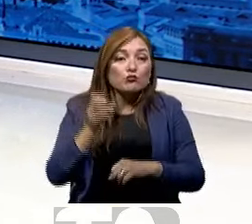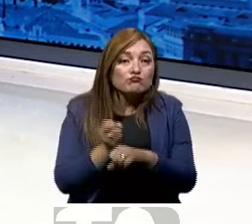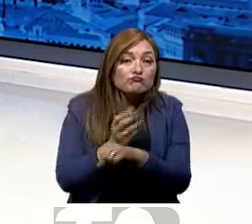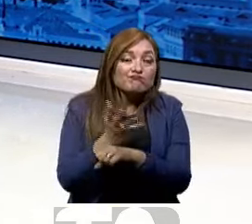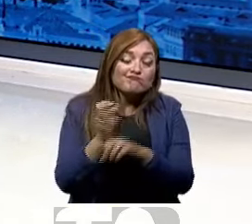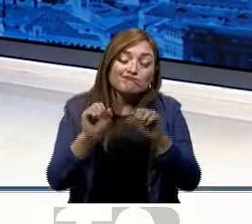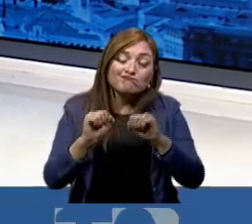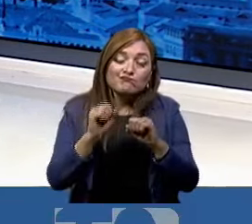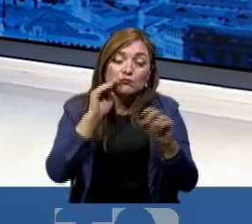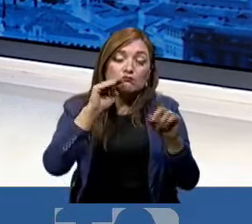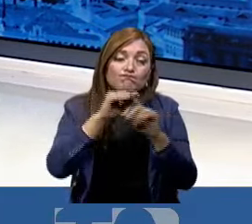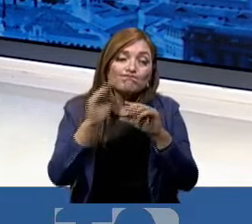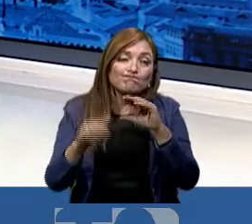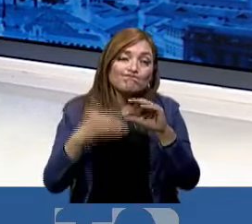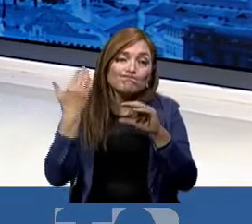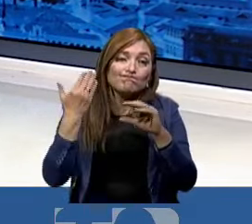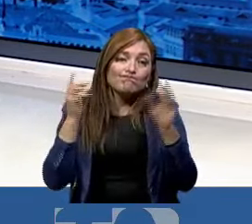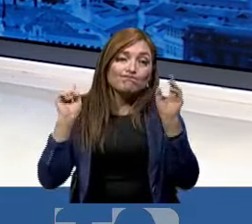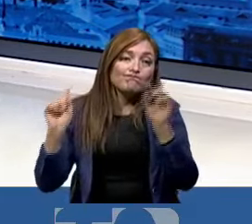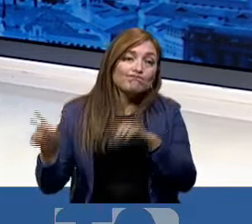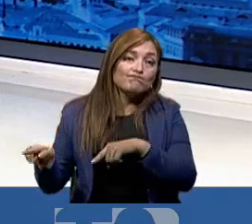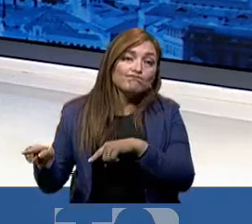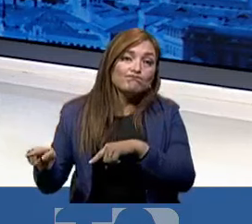sugerencias, pueden escribir al correo electrónico